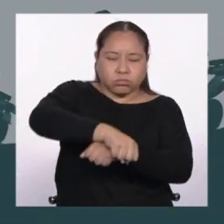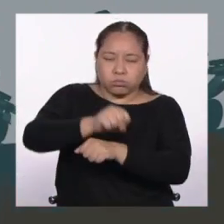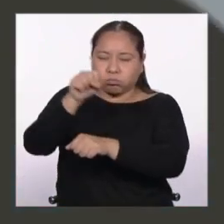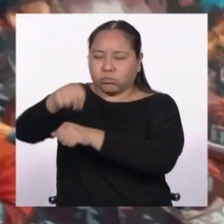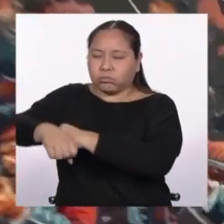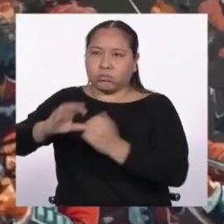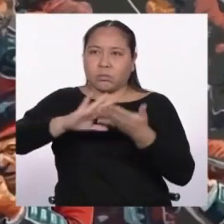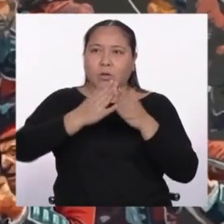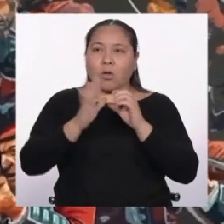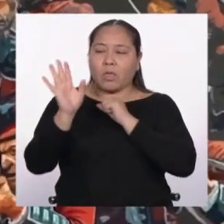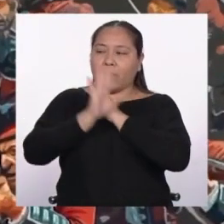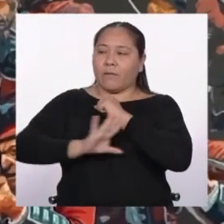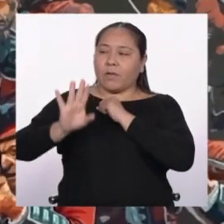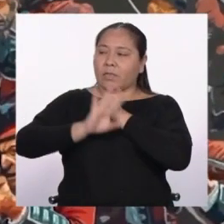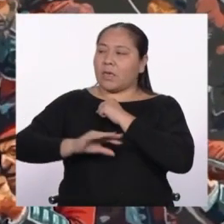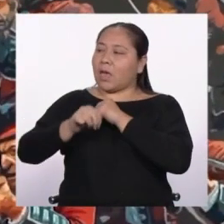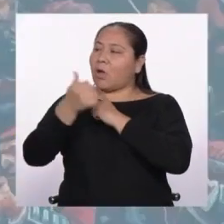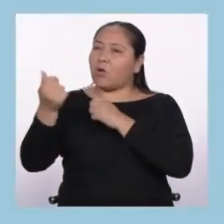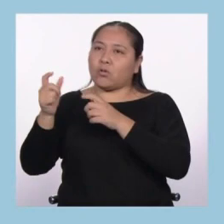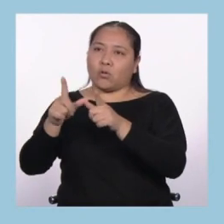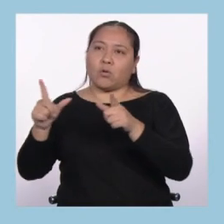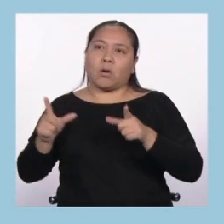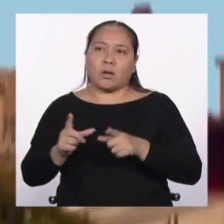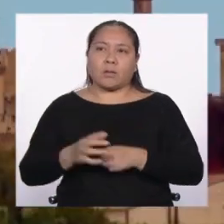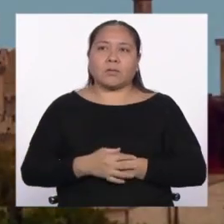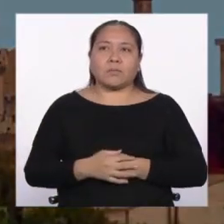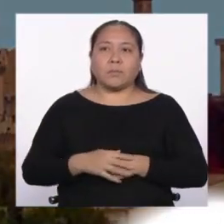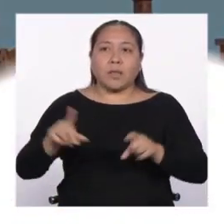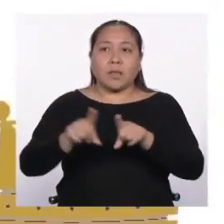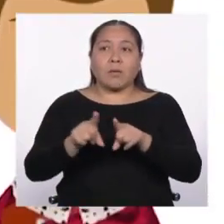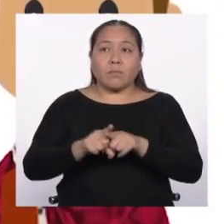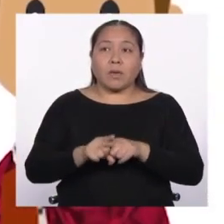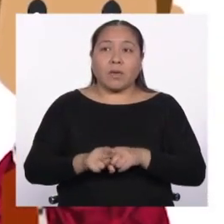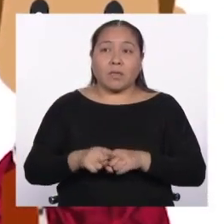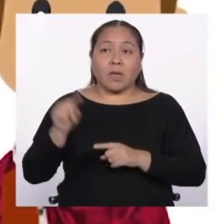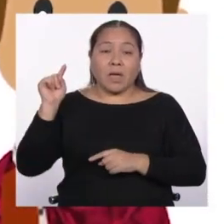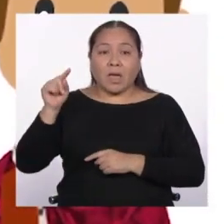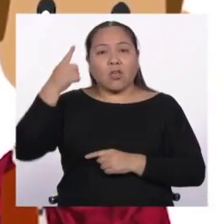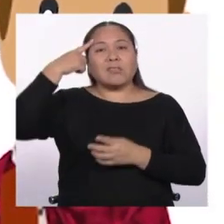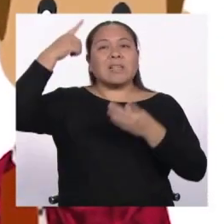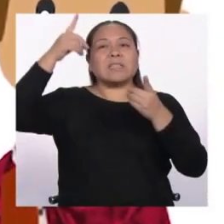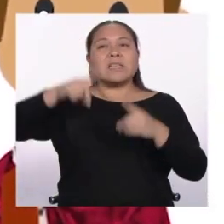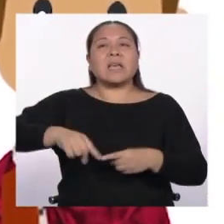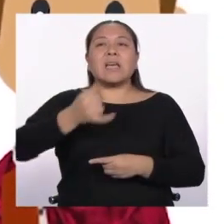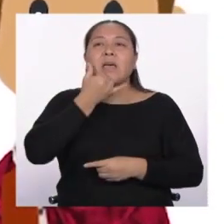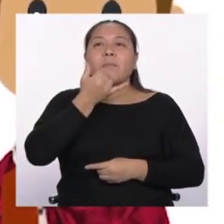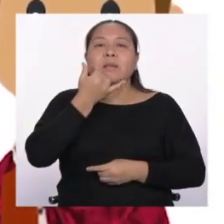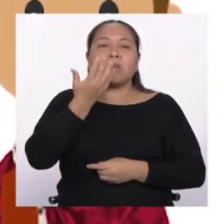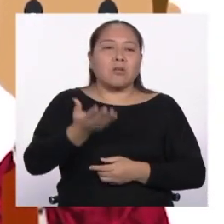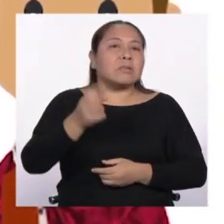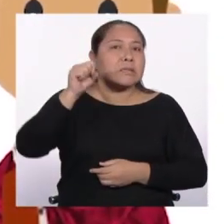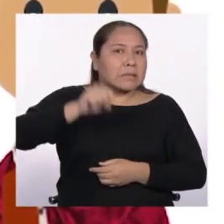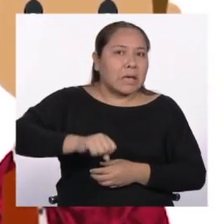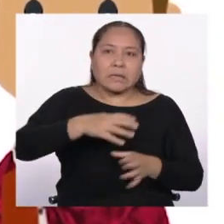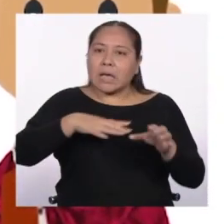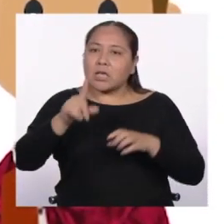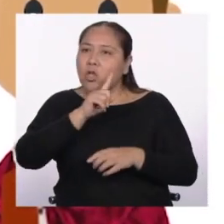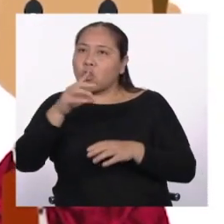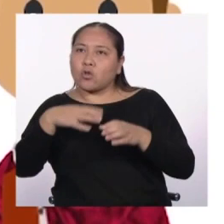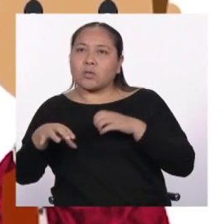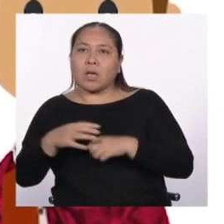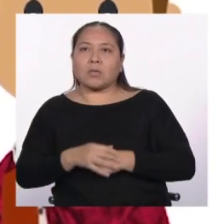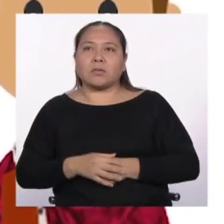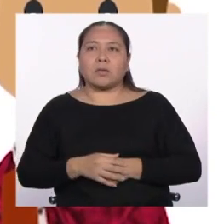defendía o atacaba a otros estados extranjeros. También eran ellos quienes tomaban las decisiones sobre lo que se hacía o no en su gobierno. O